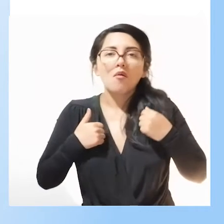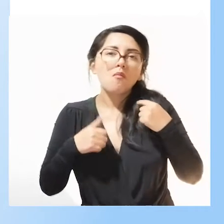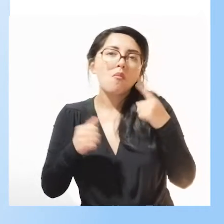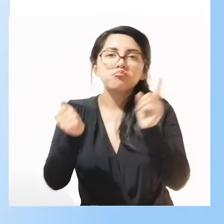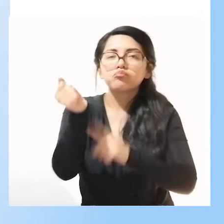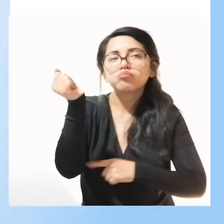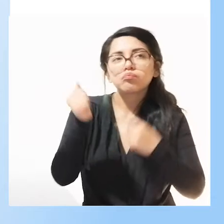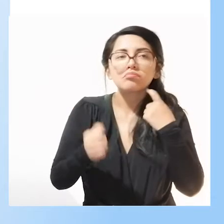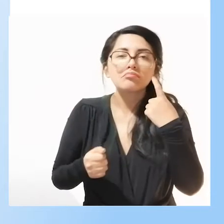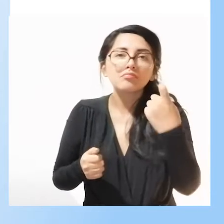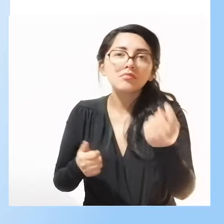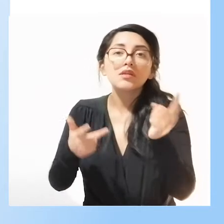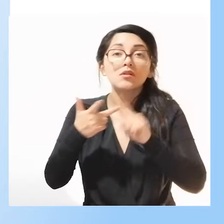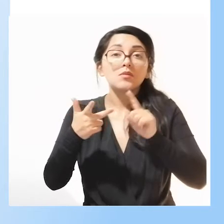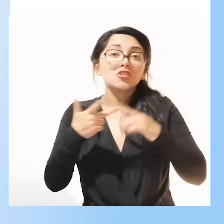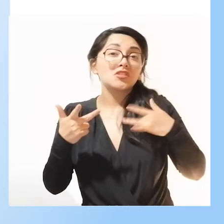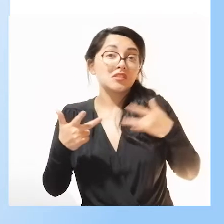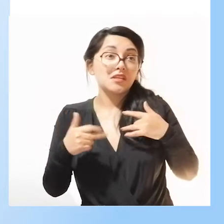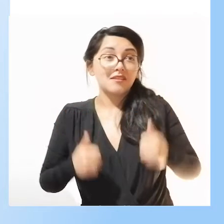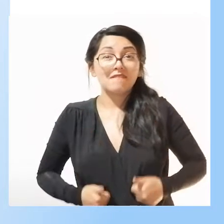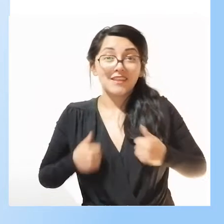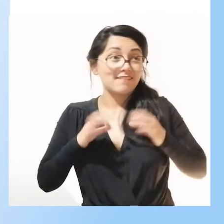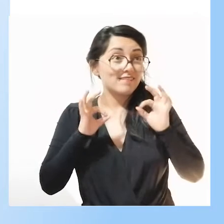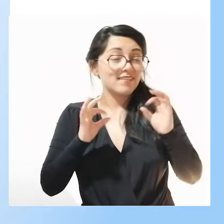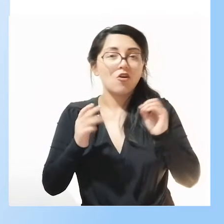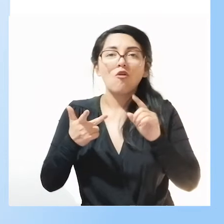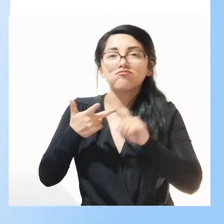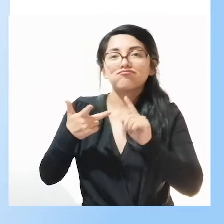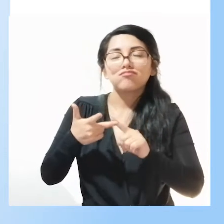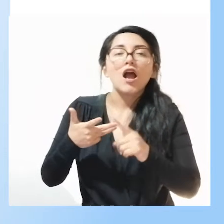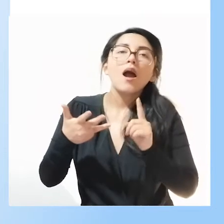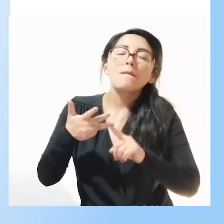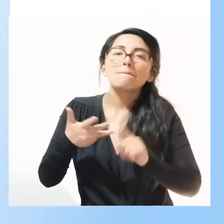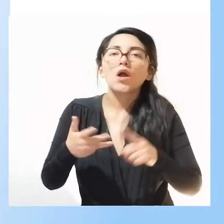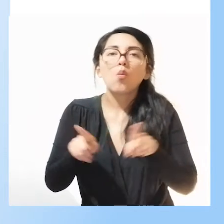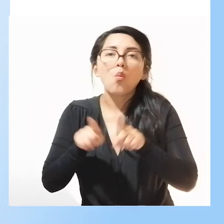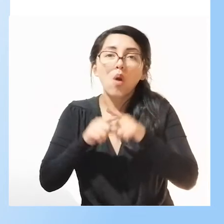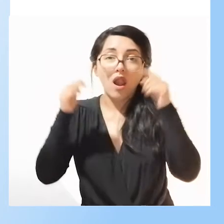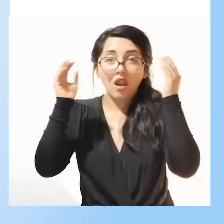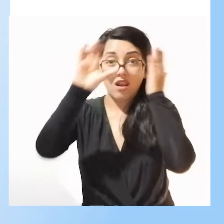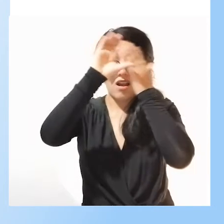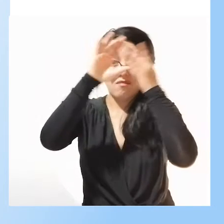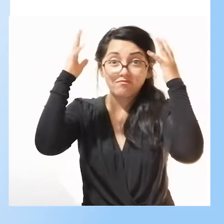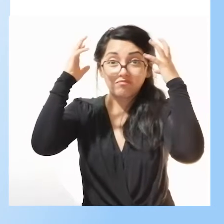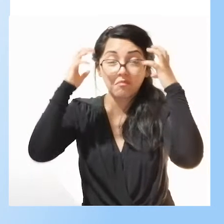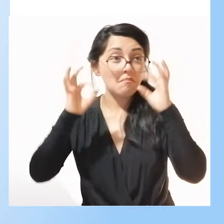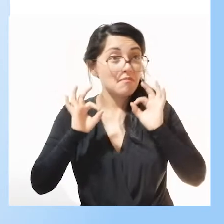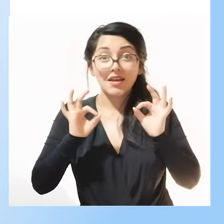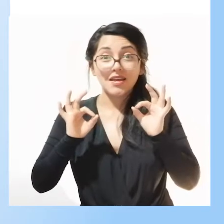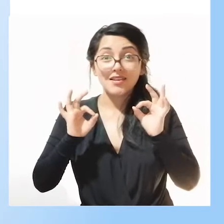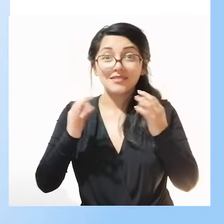de satisfacción con la vida y con el estado mental y el bienestar. Hay otro concepto que es la calidad de